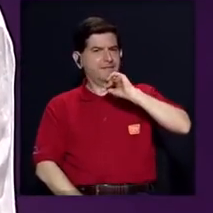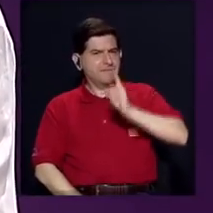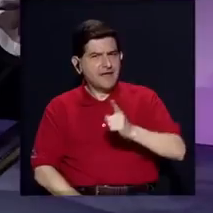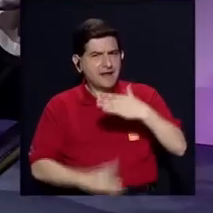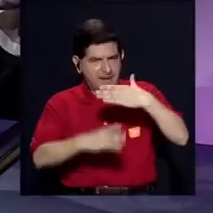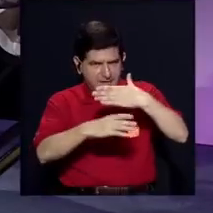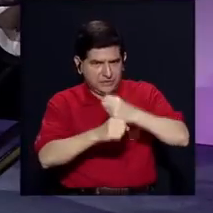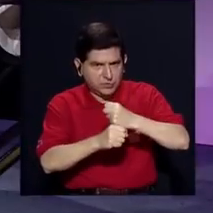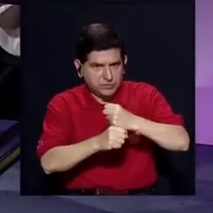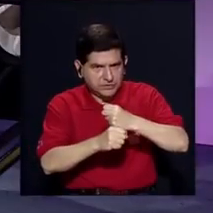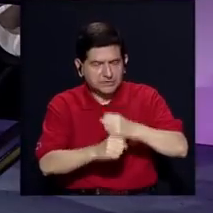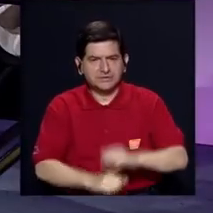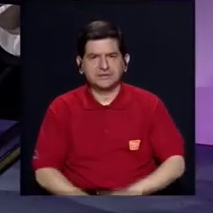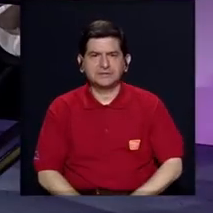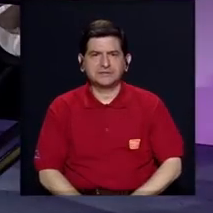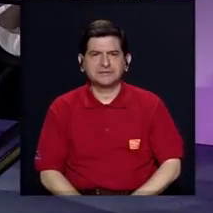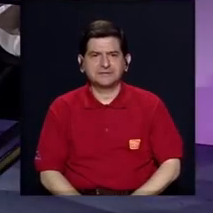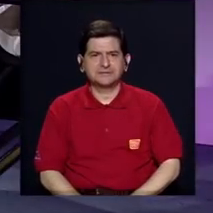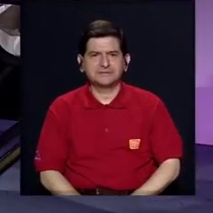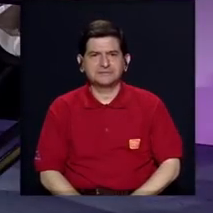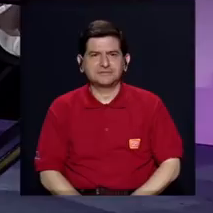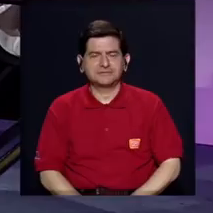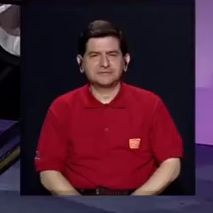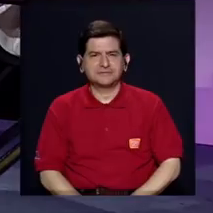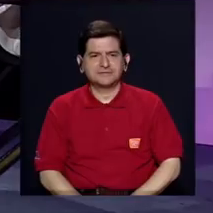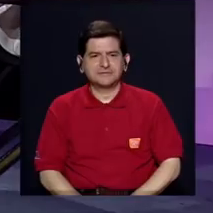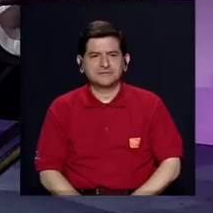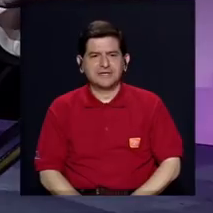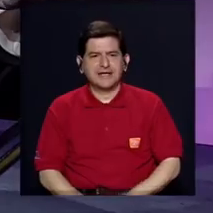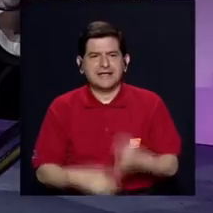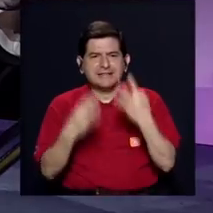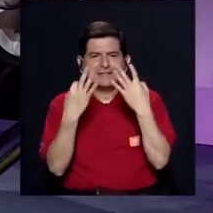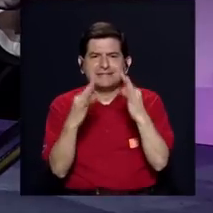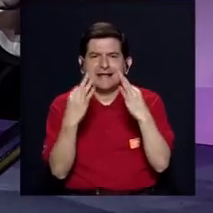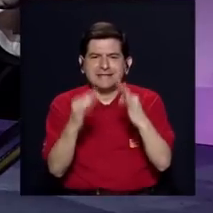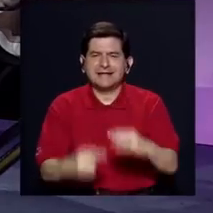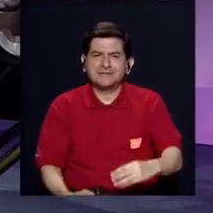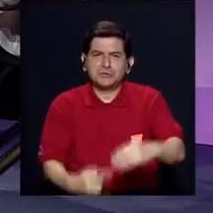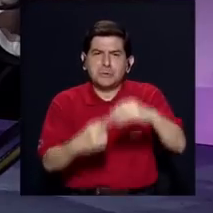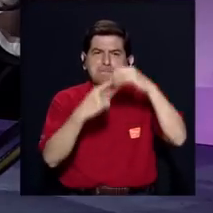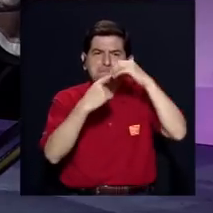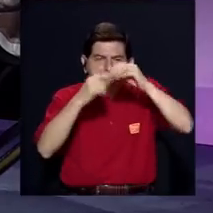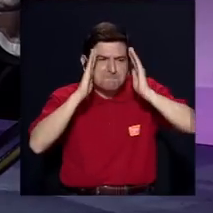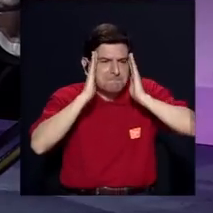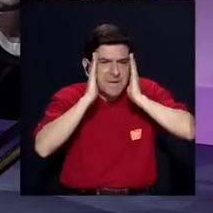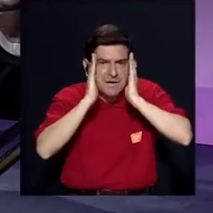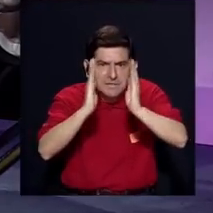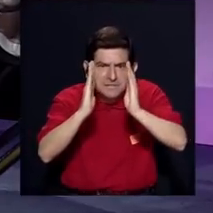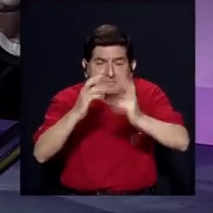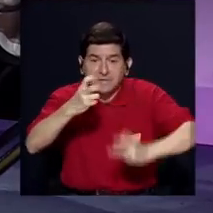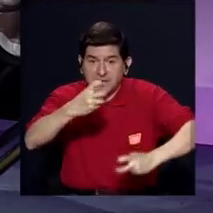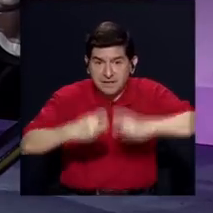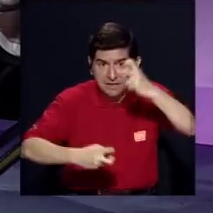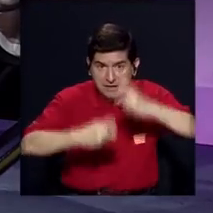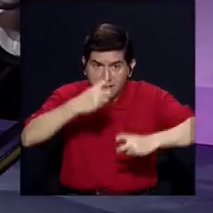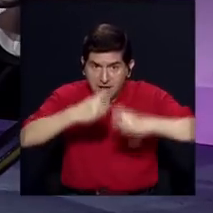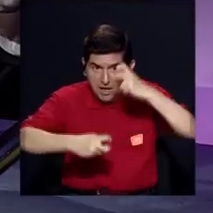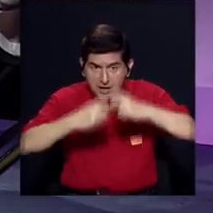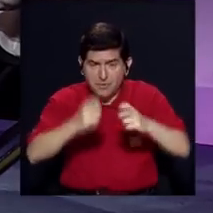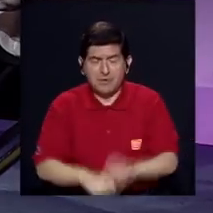como de priorizando a esta problemática